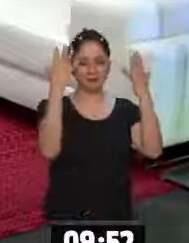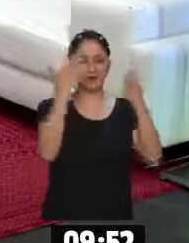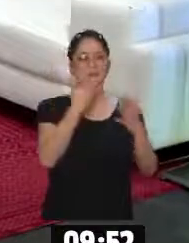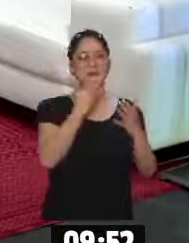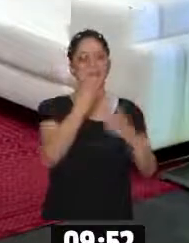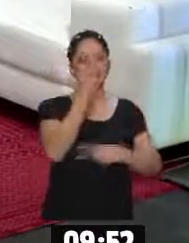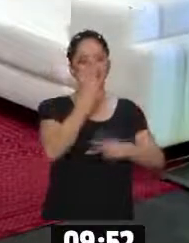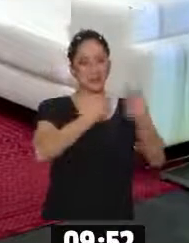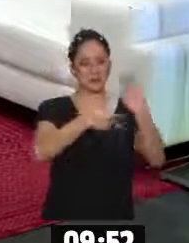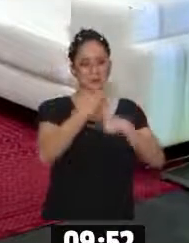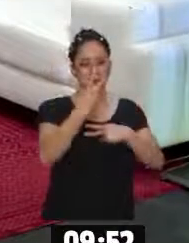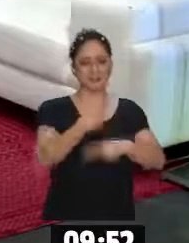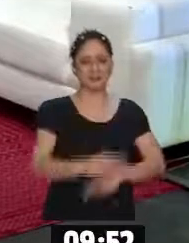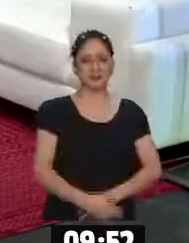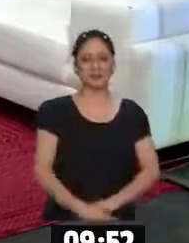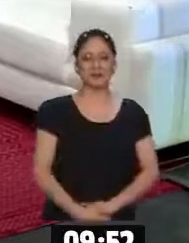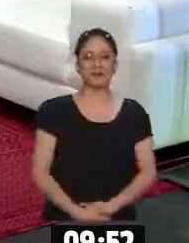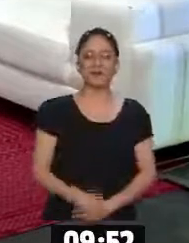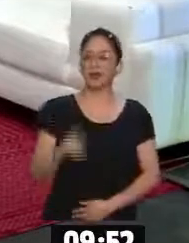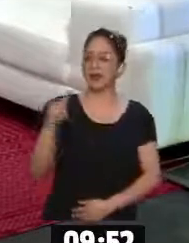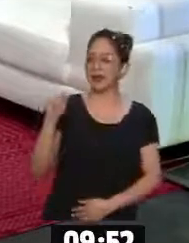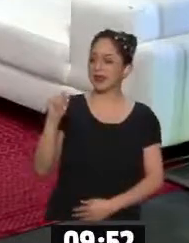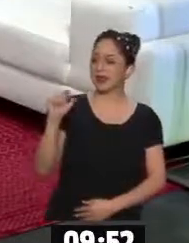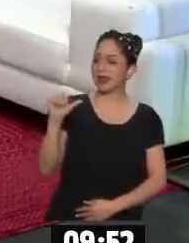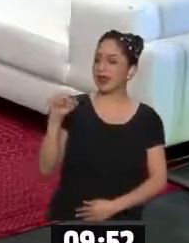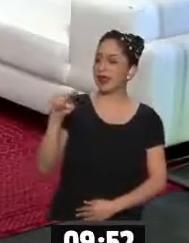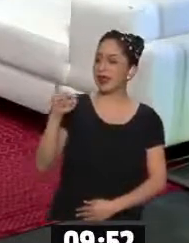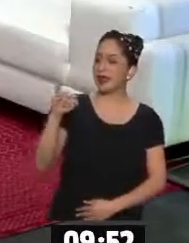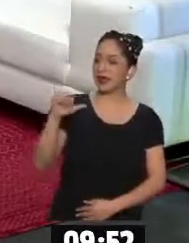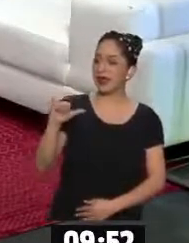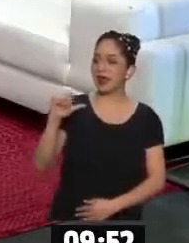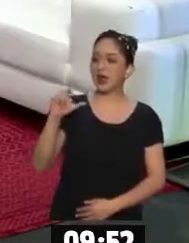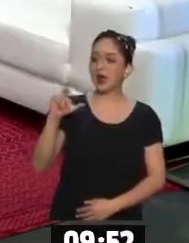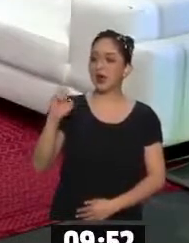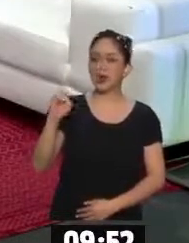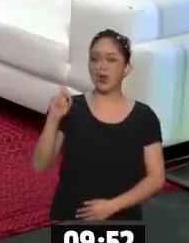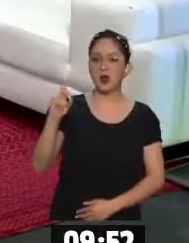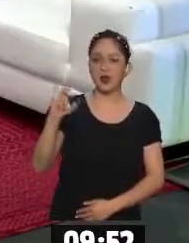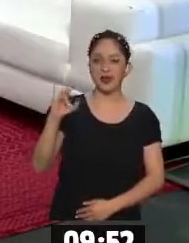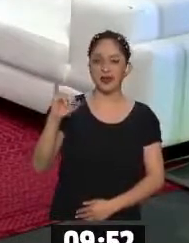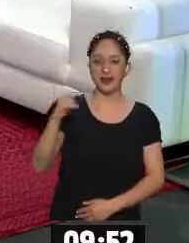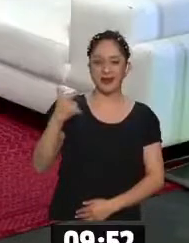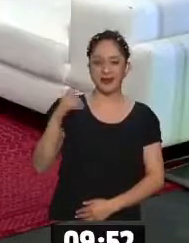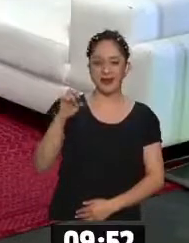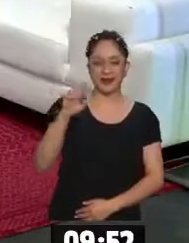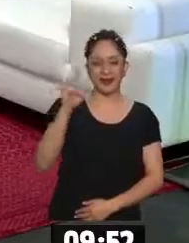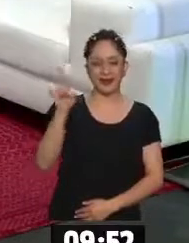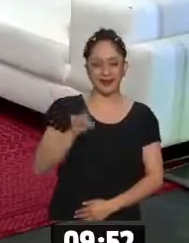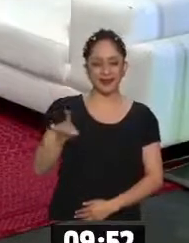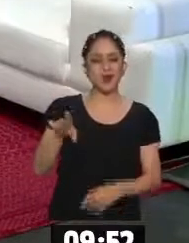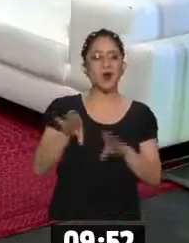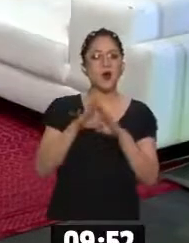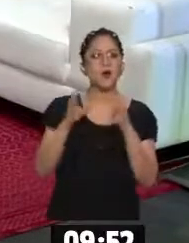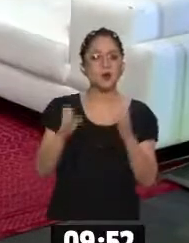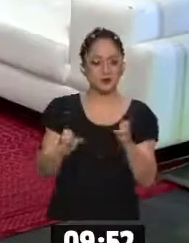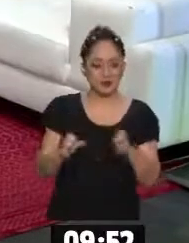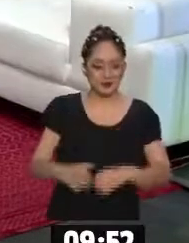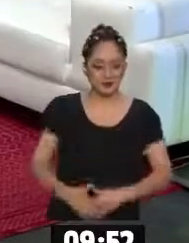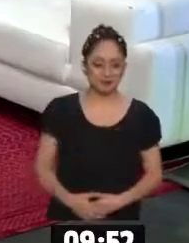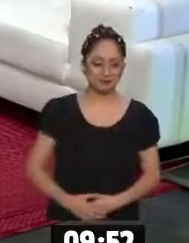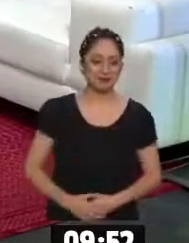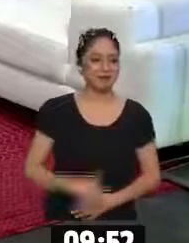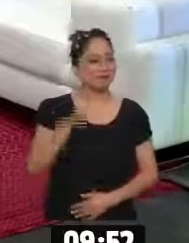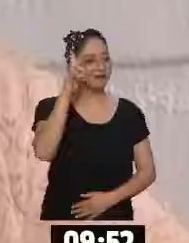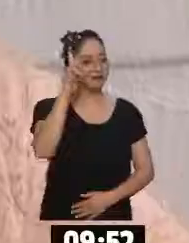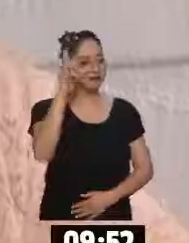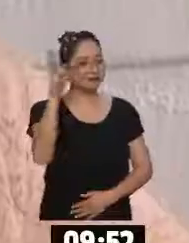hola! Tania Rodríguez, ¿cómo estás, mi querida Tania? Hola, ¿qué tal? Buenos días.